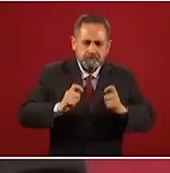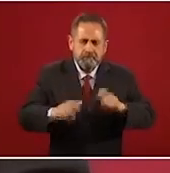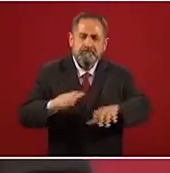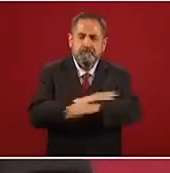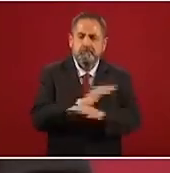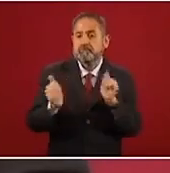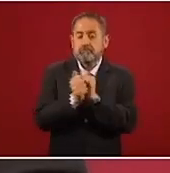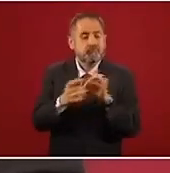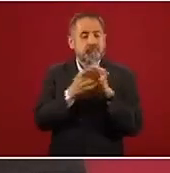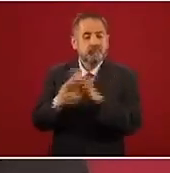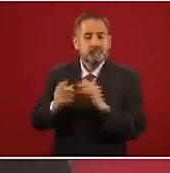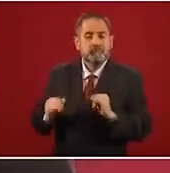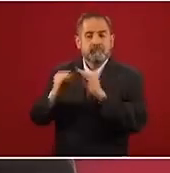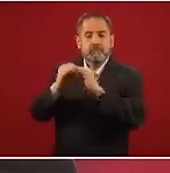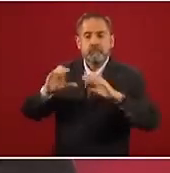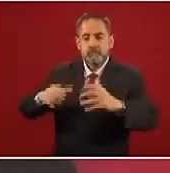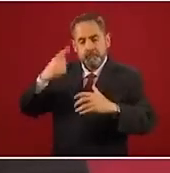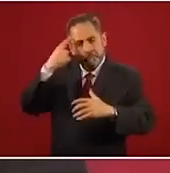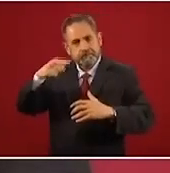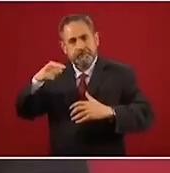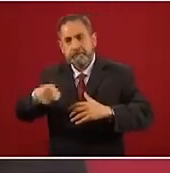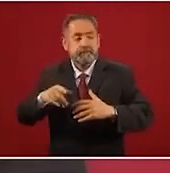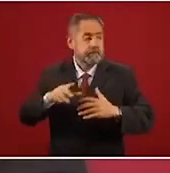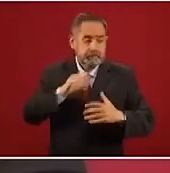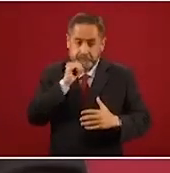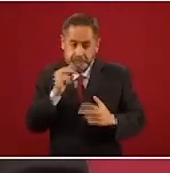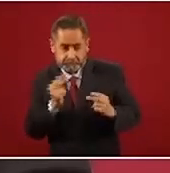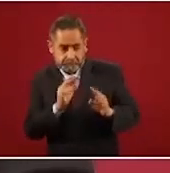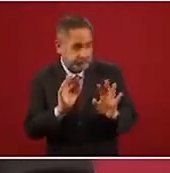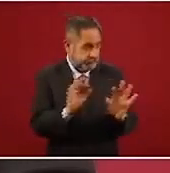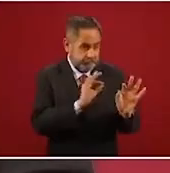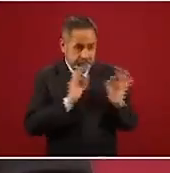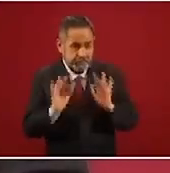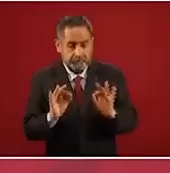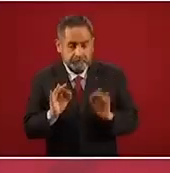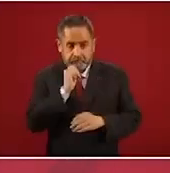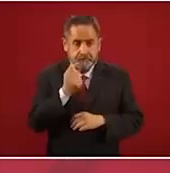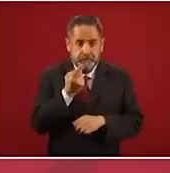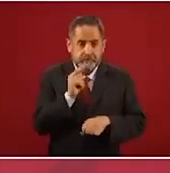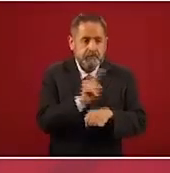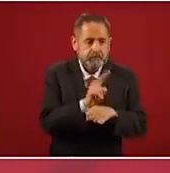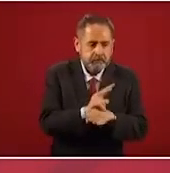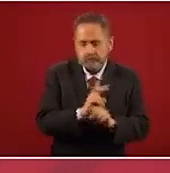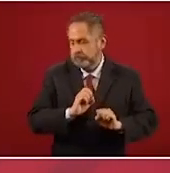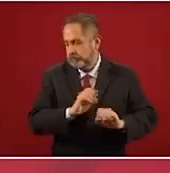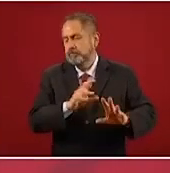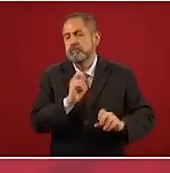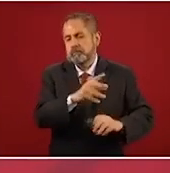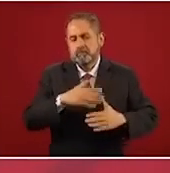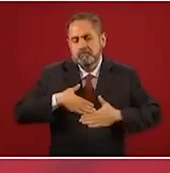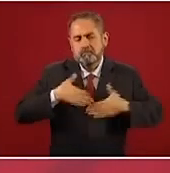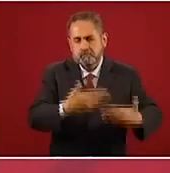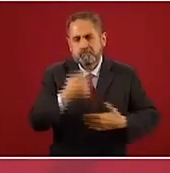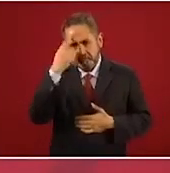la mano con las dependencias y entidades para que, cuando ya no sea necesario que se realicen cierto tipo de actos, se puedan